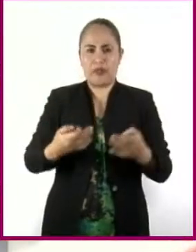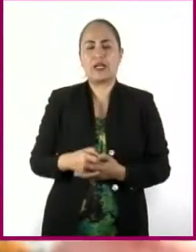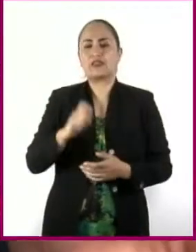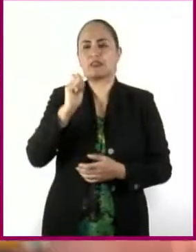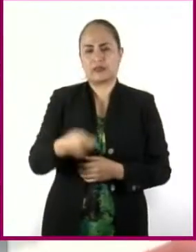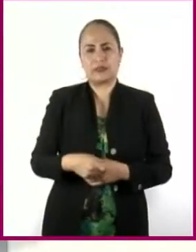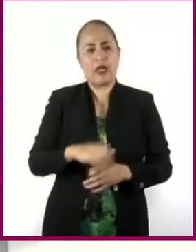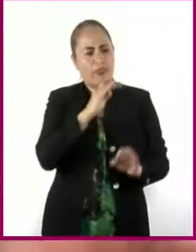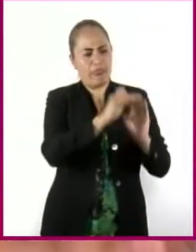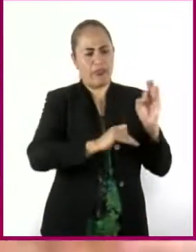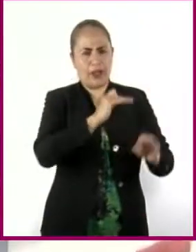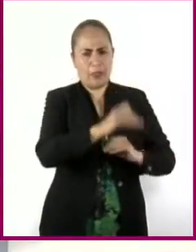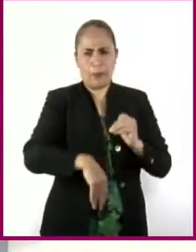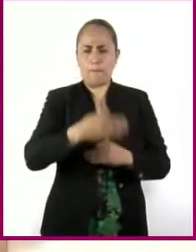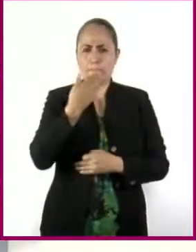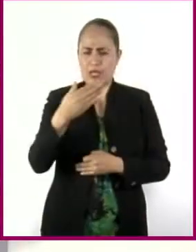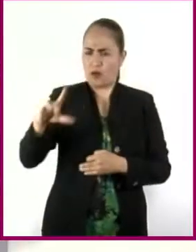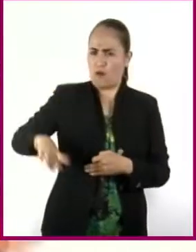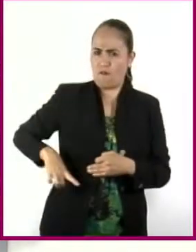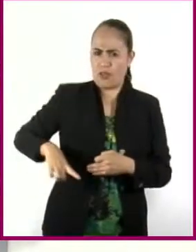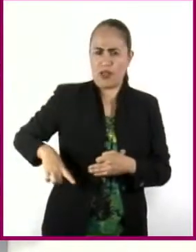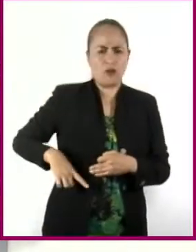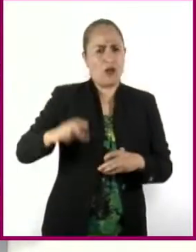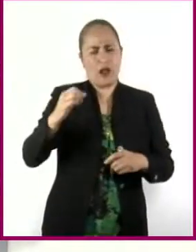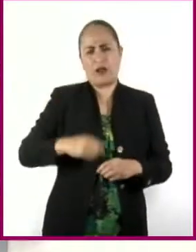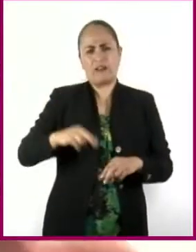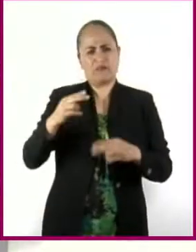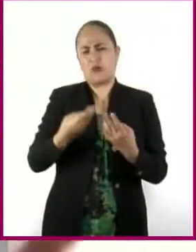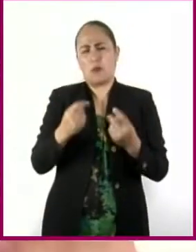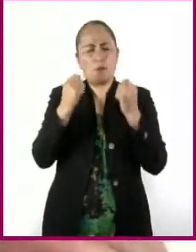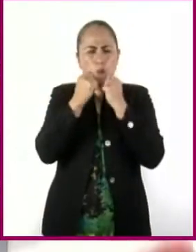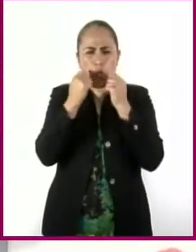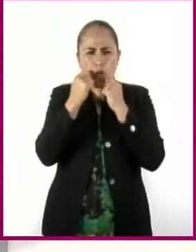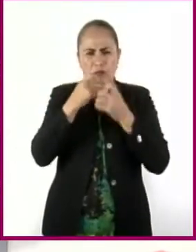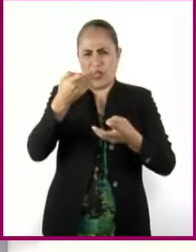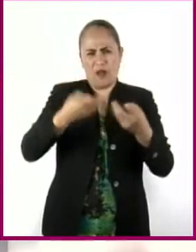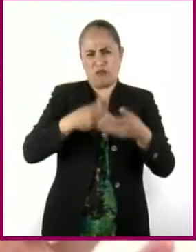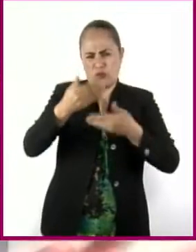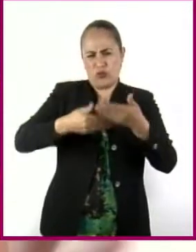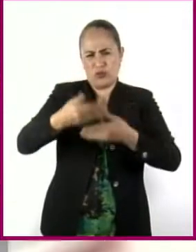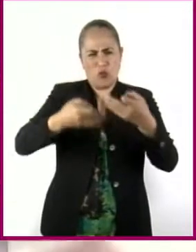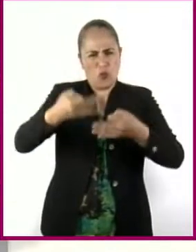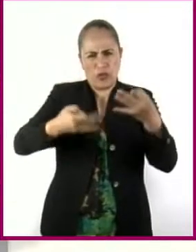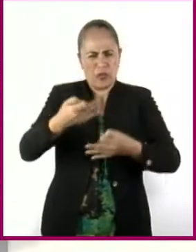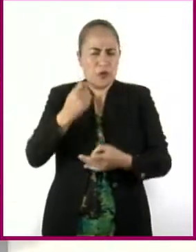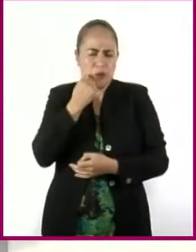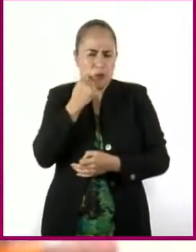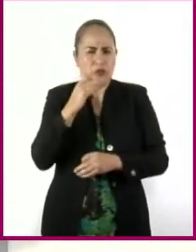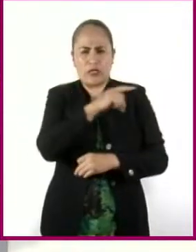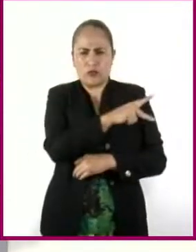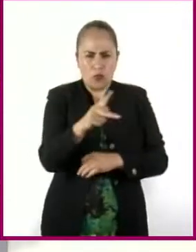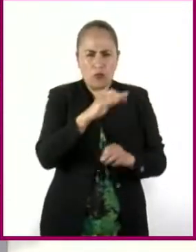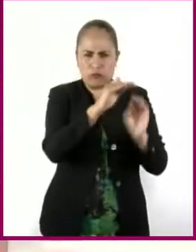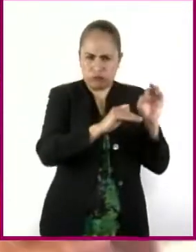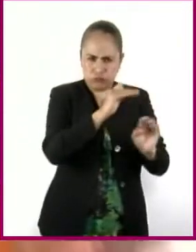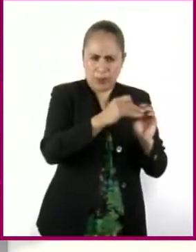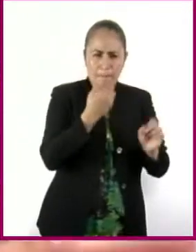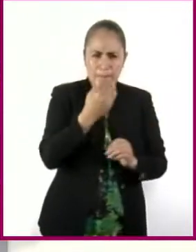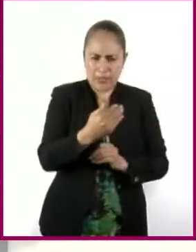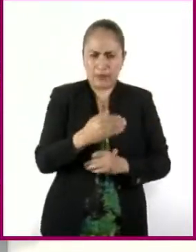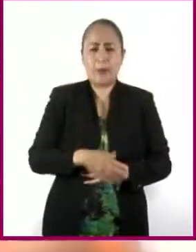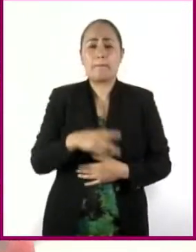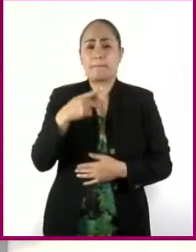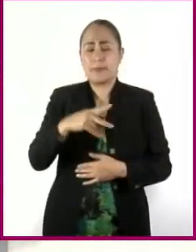trato digno y apropiado de las autoridades en cualquier proceso jurídico en el que se involucren. Pero más importante, deben recibir